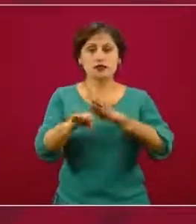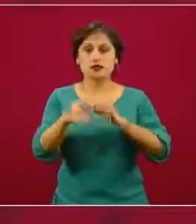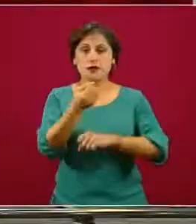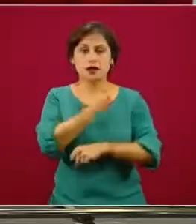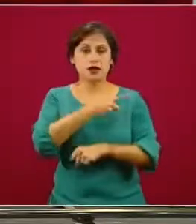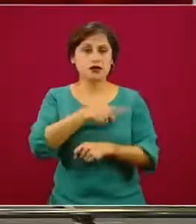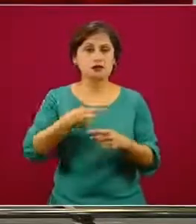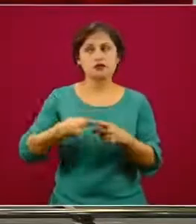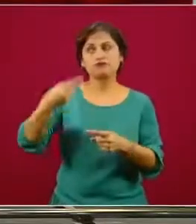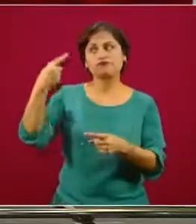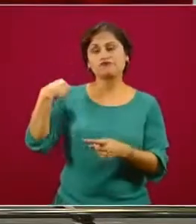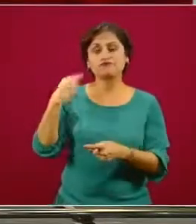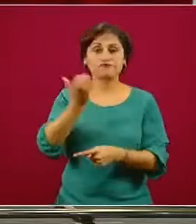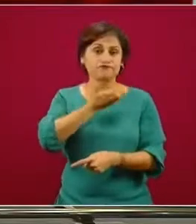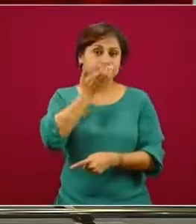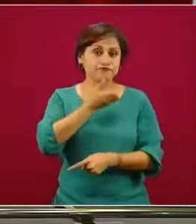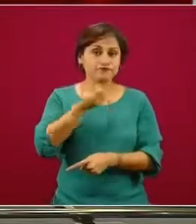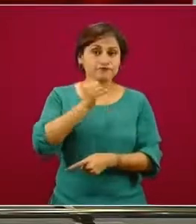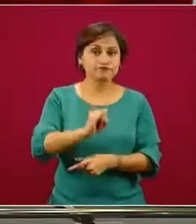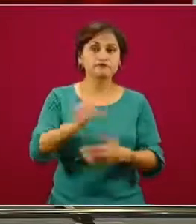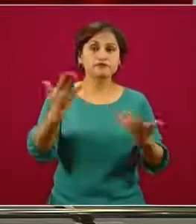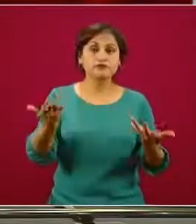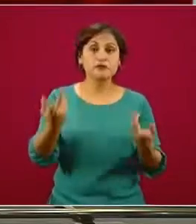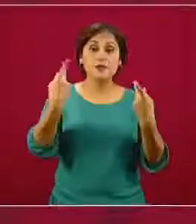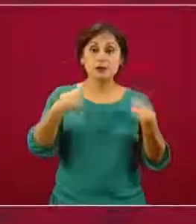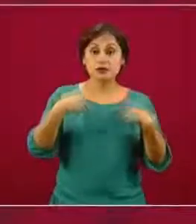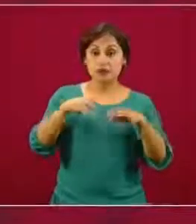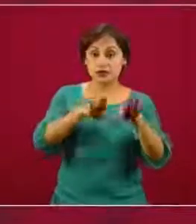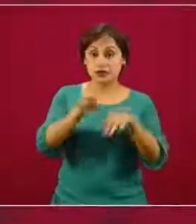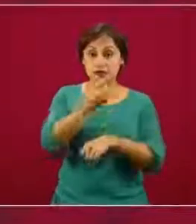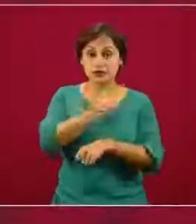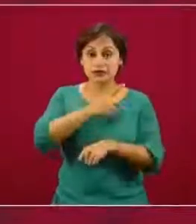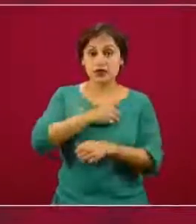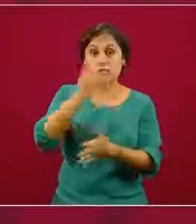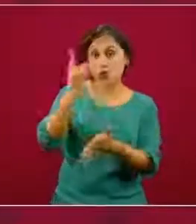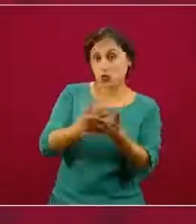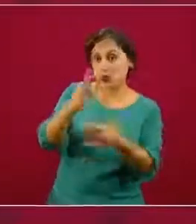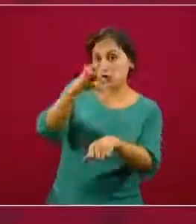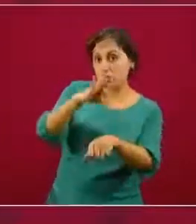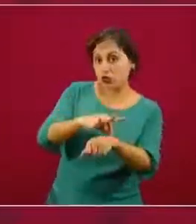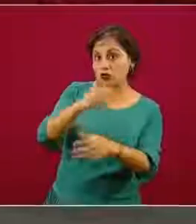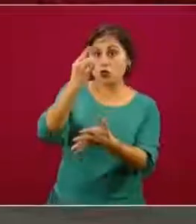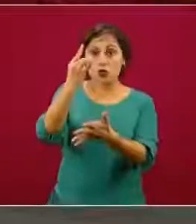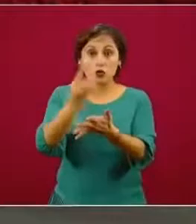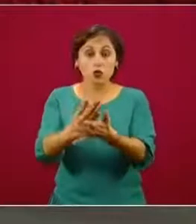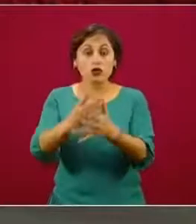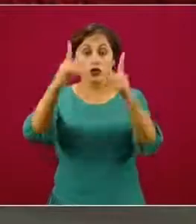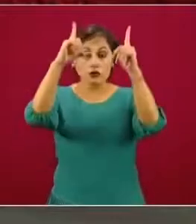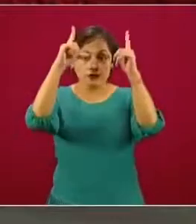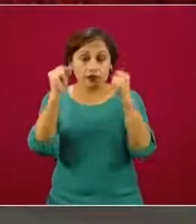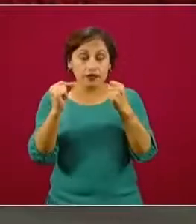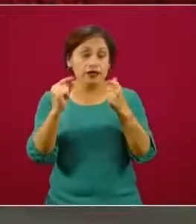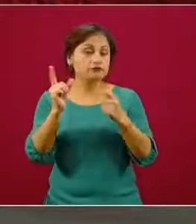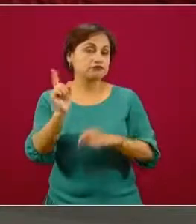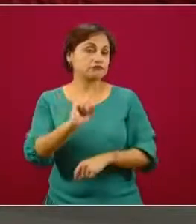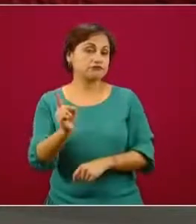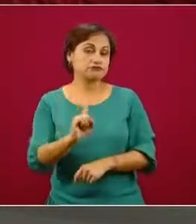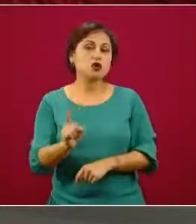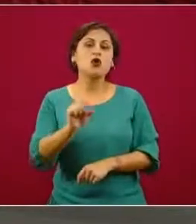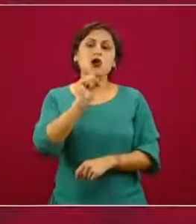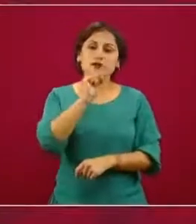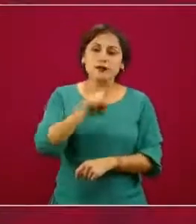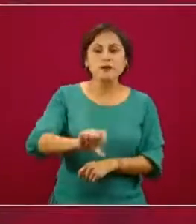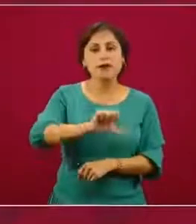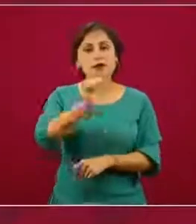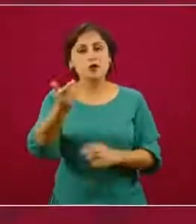Y cuando decimos personal de salud, como lo especificamos, es no solamente médicas y médicos y enfermeras y enfermeros, sino otros miembros del